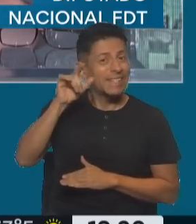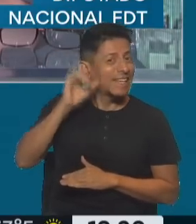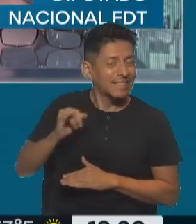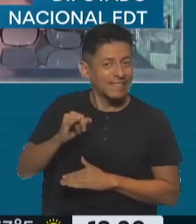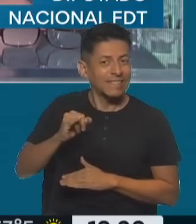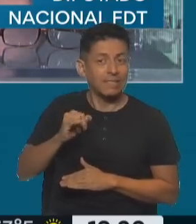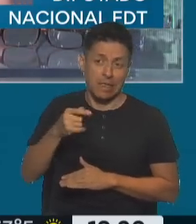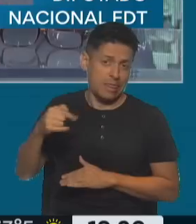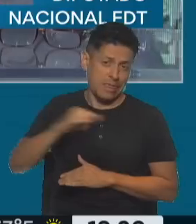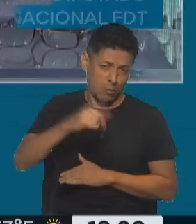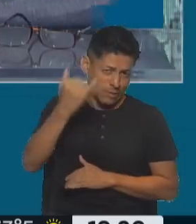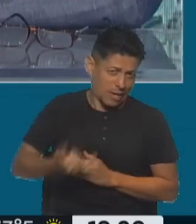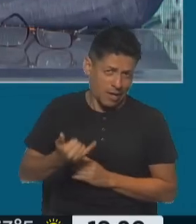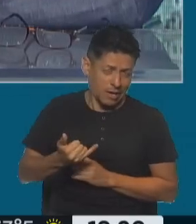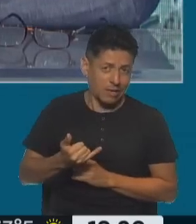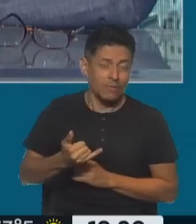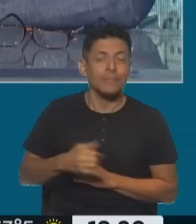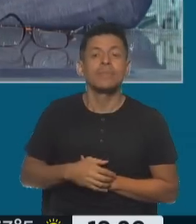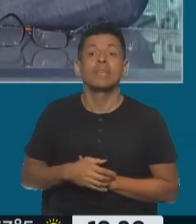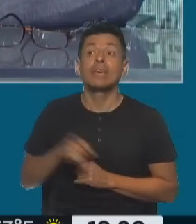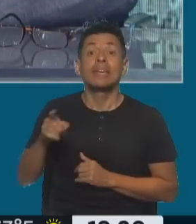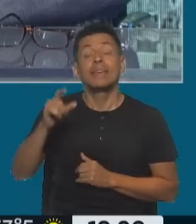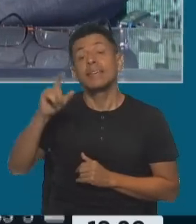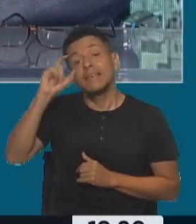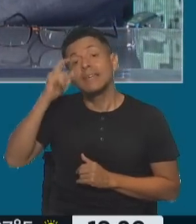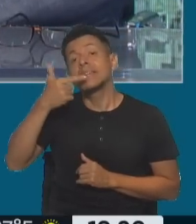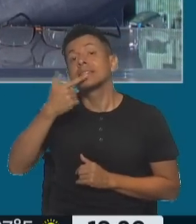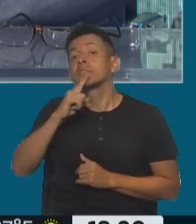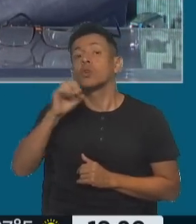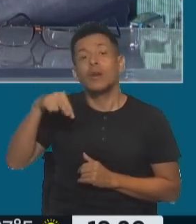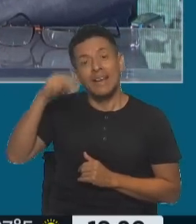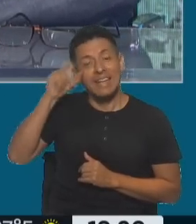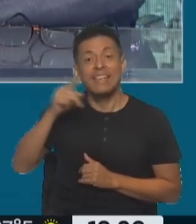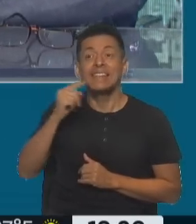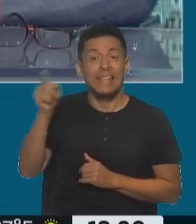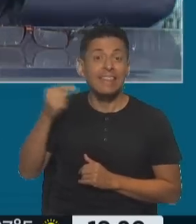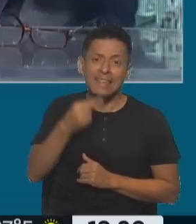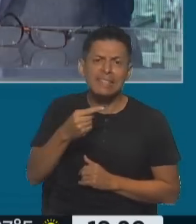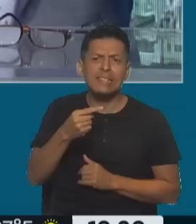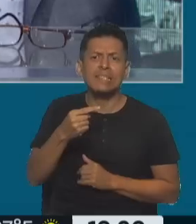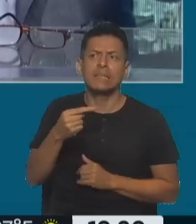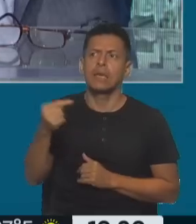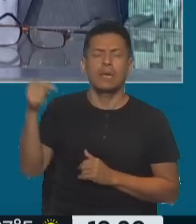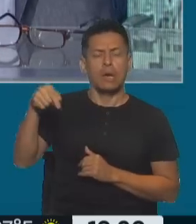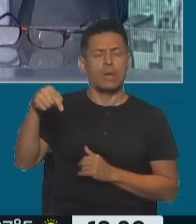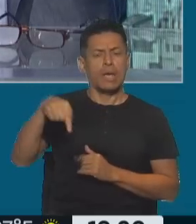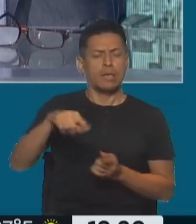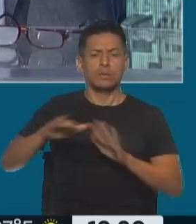Stornelli, que casualmente ahora es el que dice que lo que él me hizo a mí es al revés. Ahora